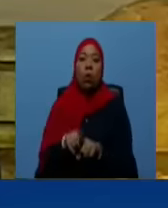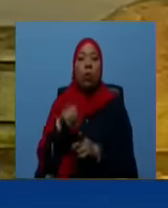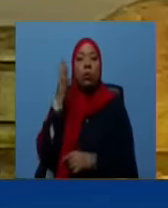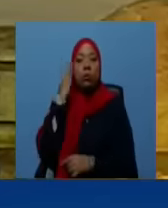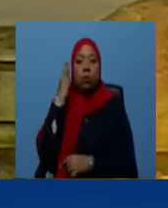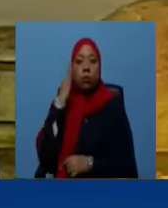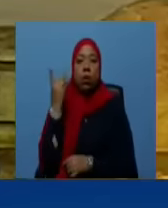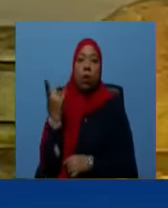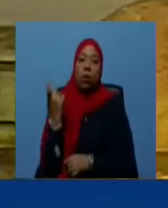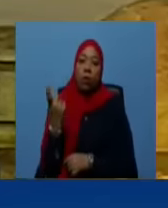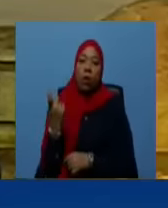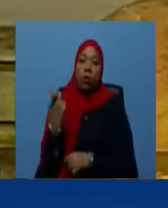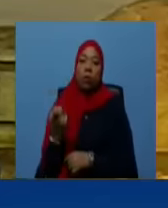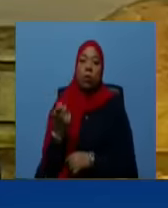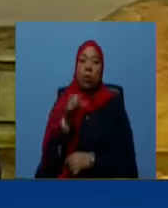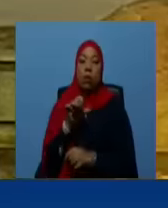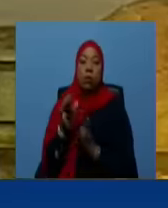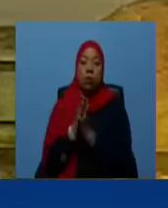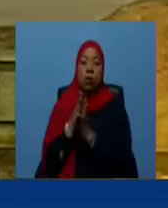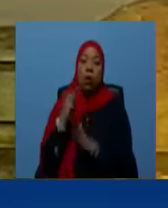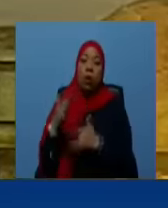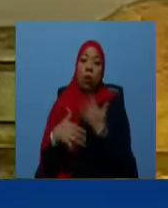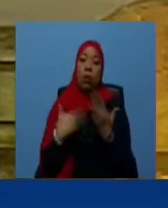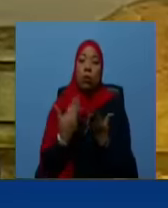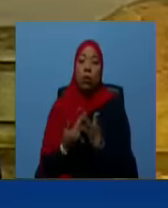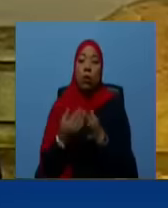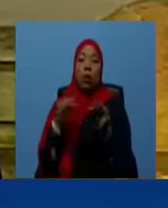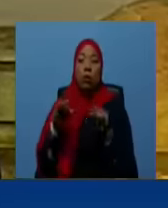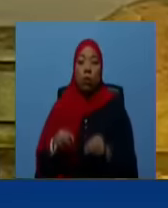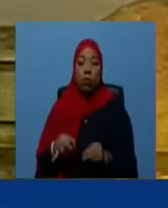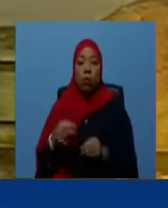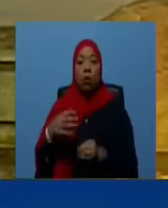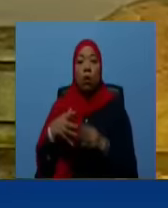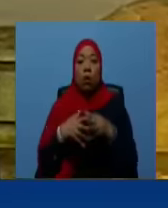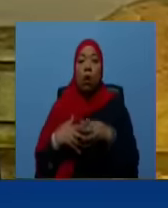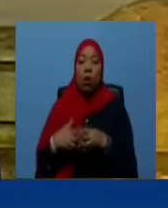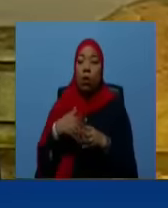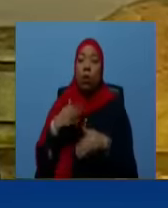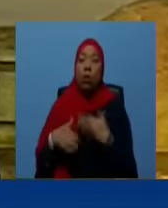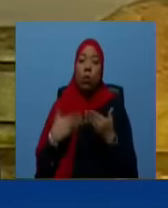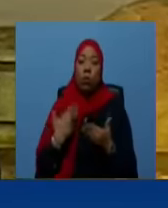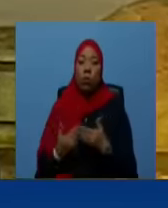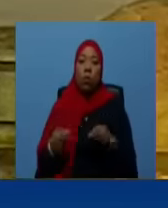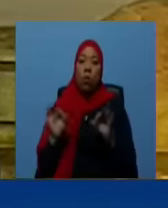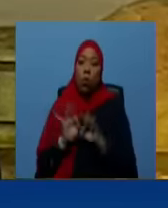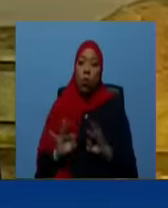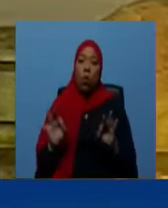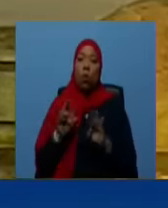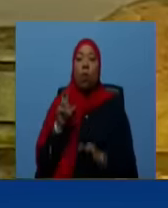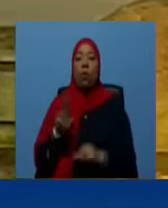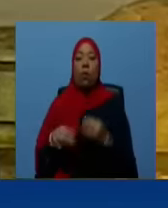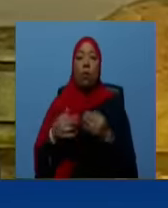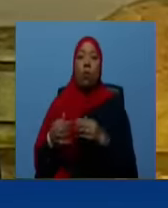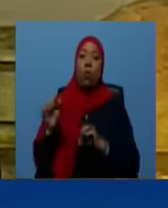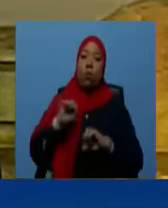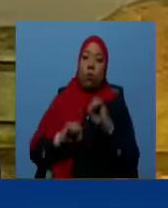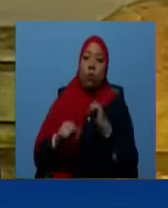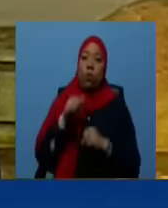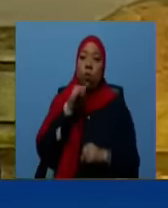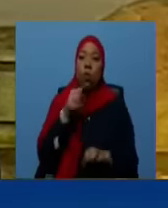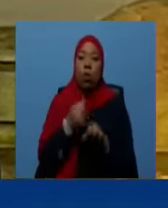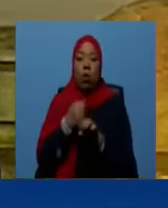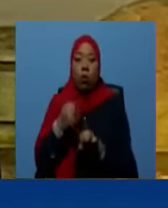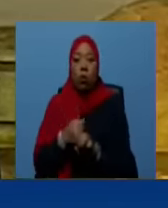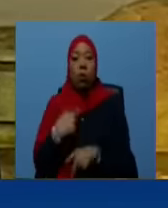que faltan, sabemos lo que hay que hacer, lo estamos haciendo y nada ni nadie nos va a detener para que